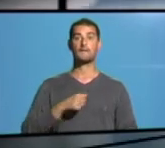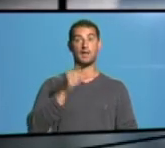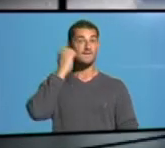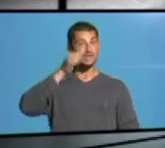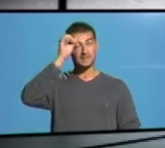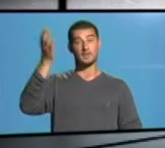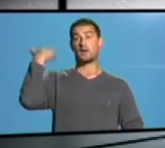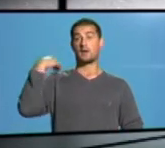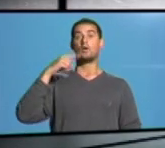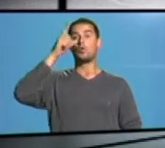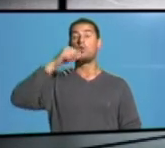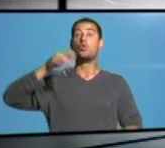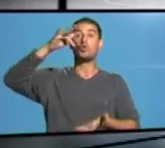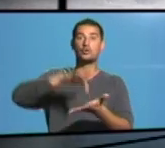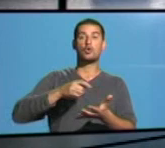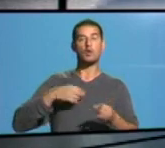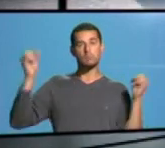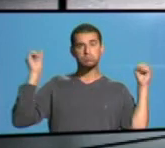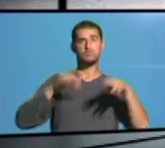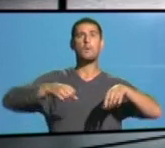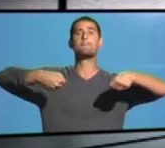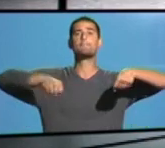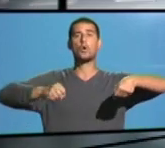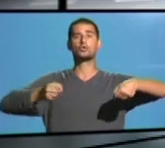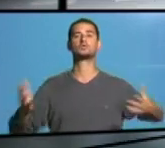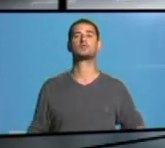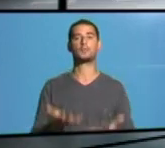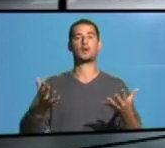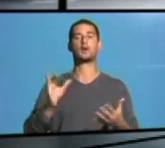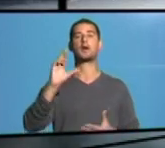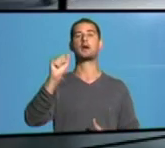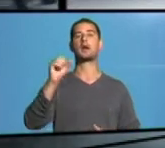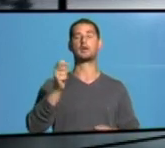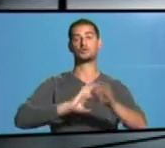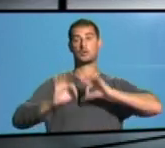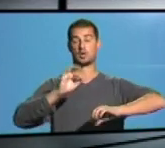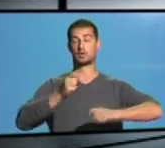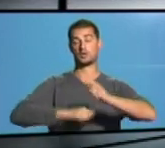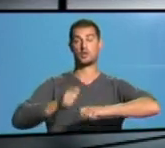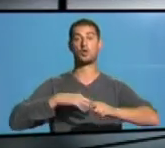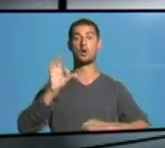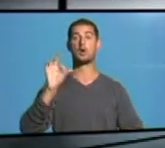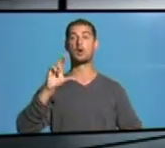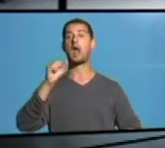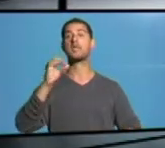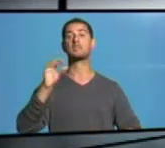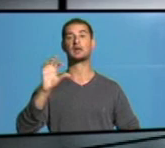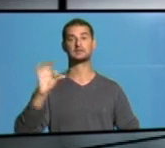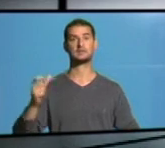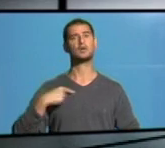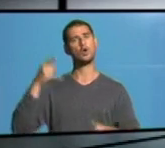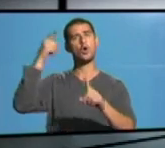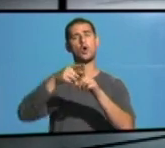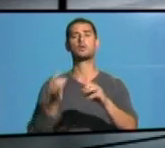de semana, Lugo celebrou unha concentración moteira que promoveu a Asociación Riders co fin de arrecadar fondos para a construción dun